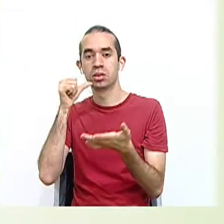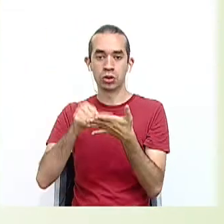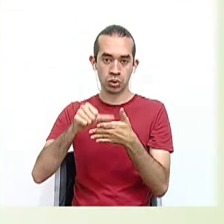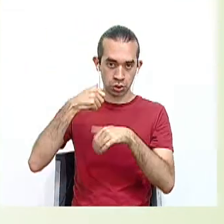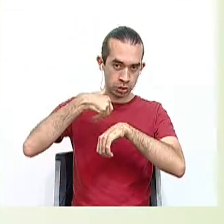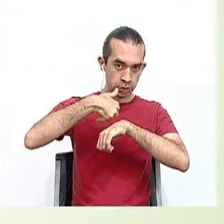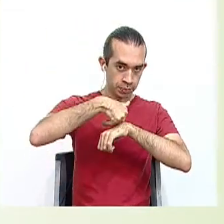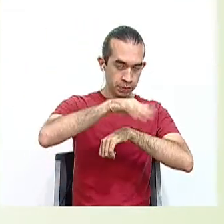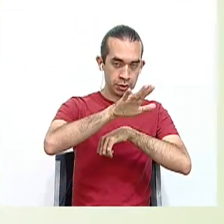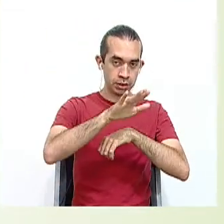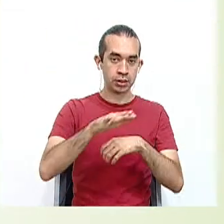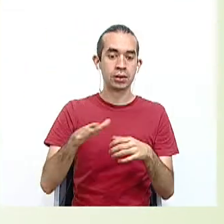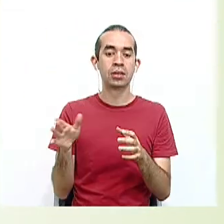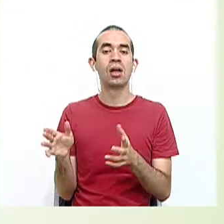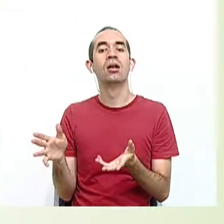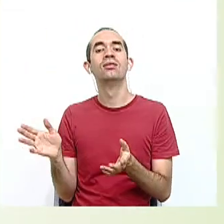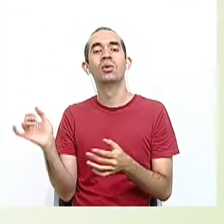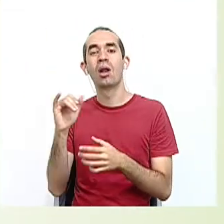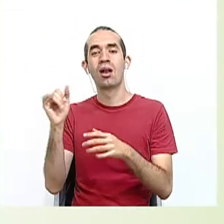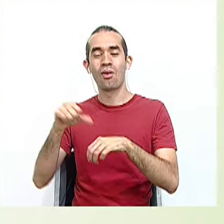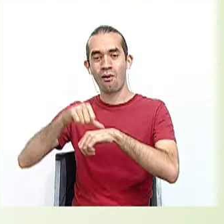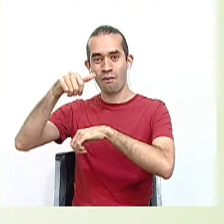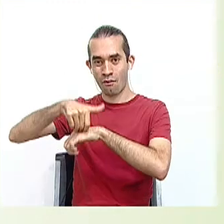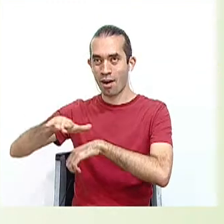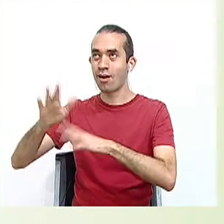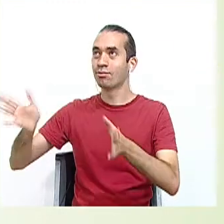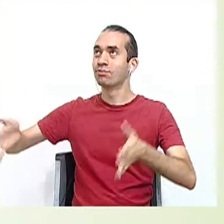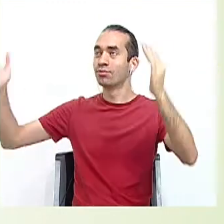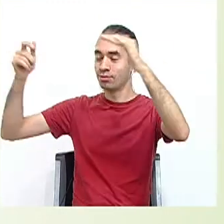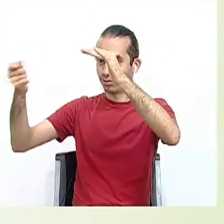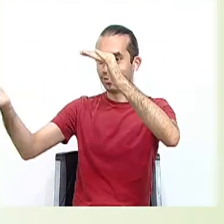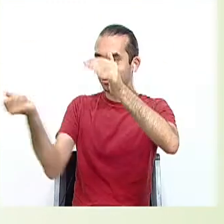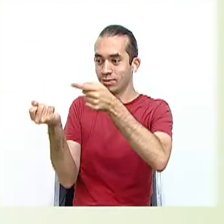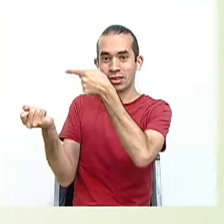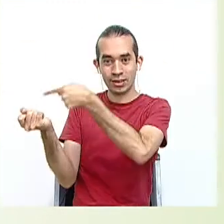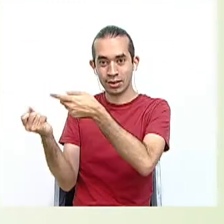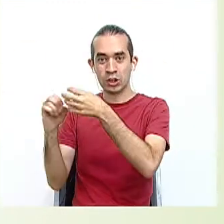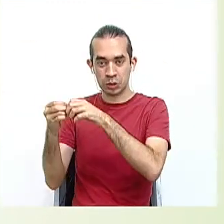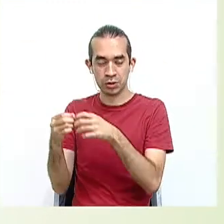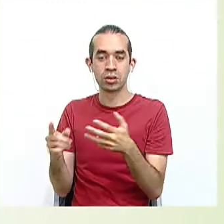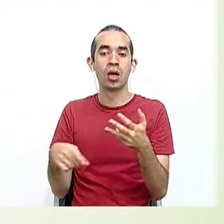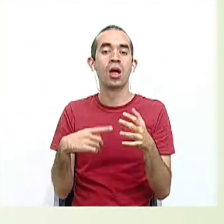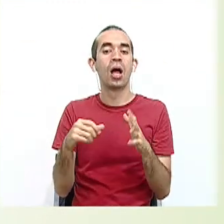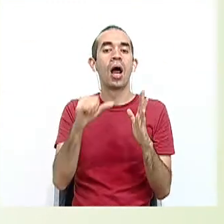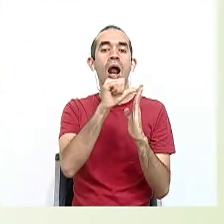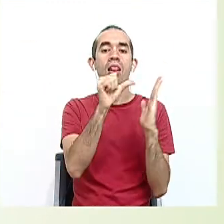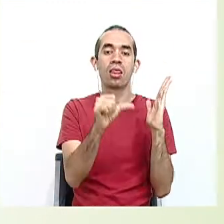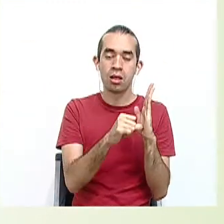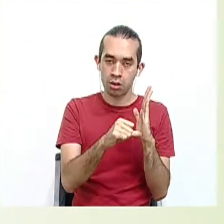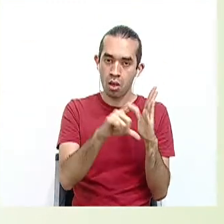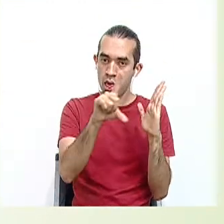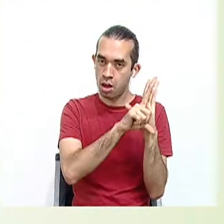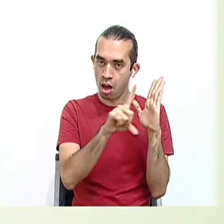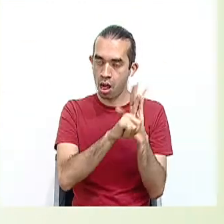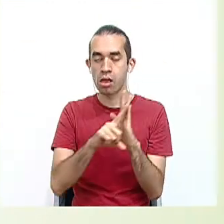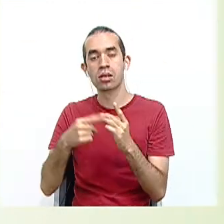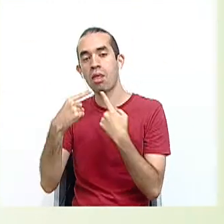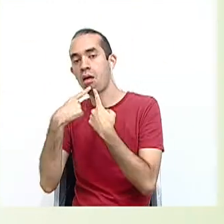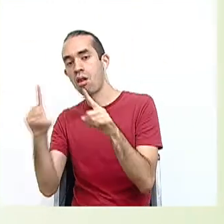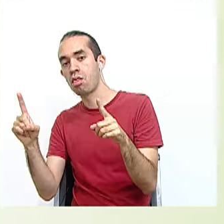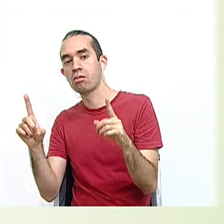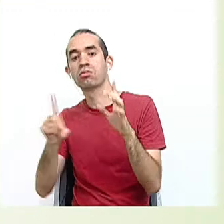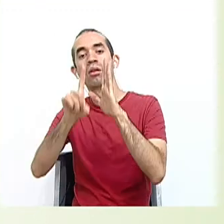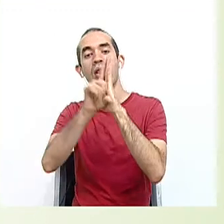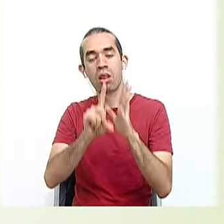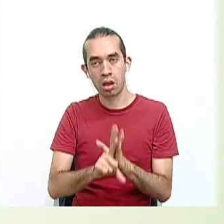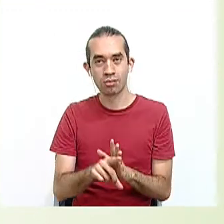apartados de correos, números de artículos legales, decretos o leyes, como los que